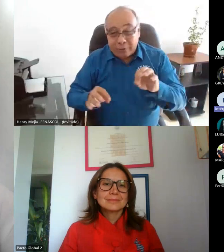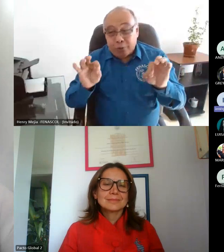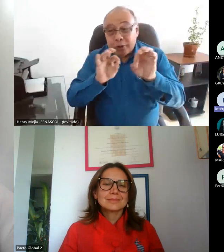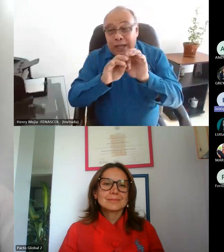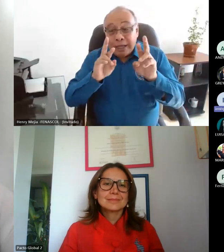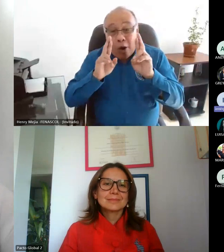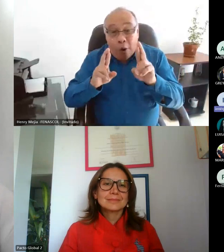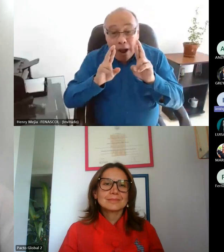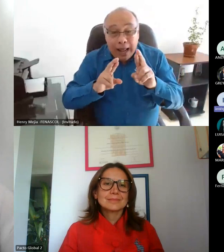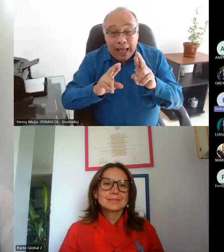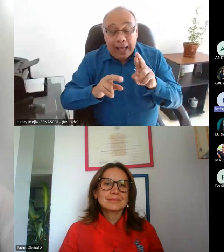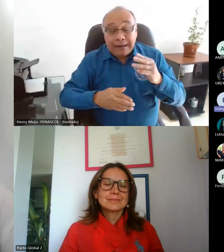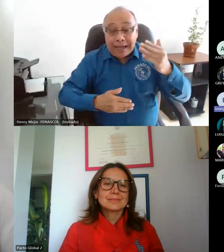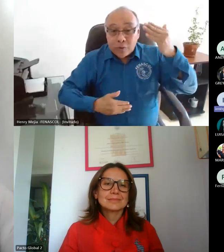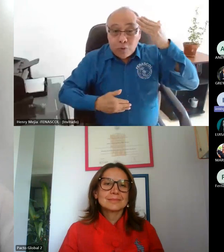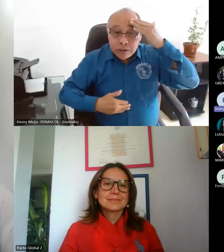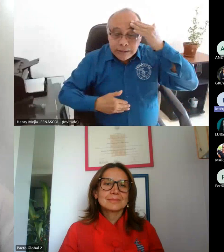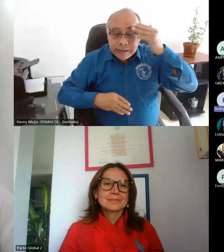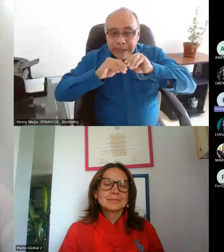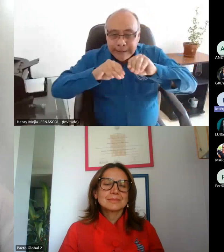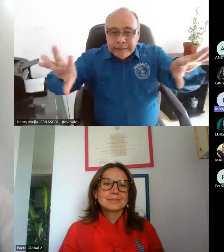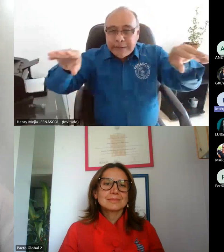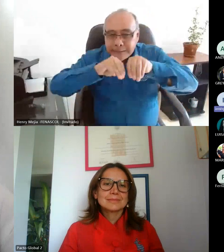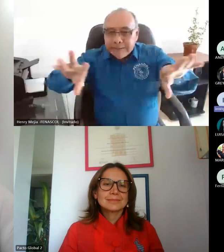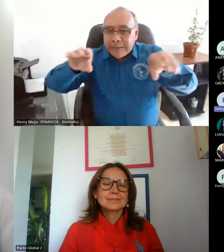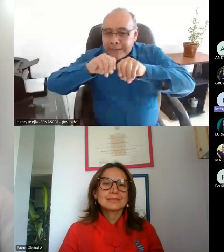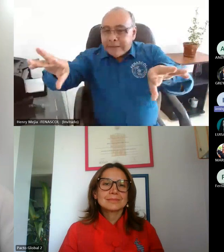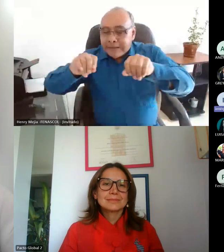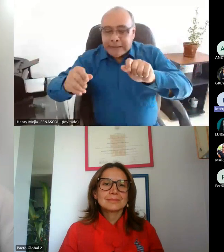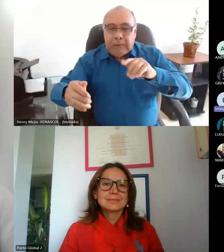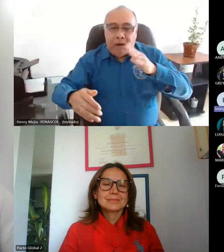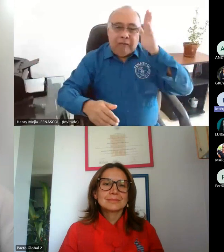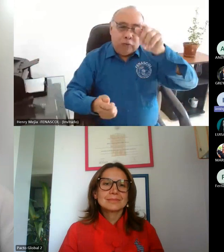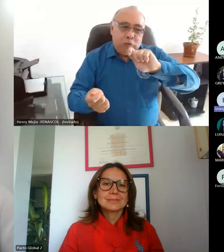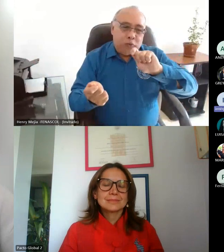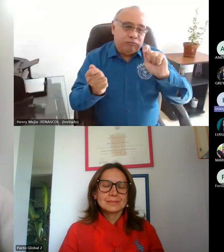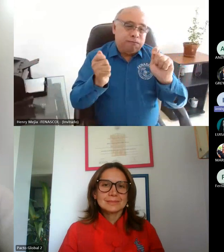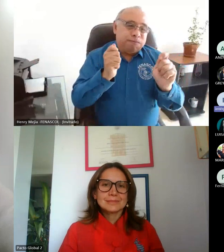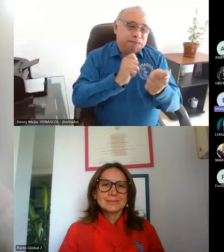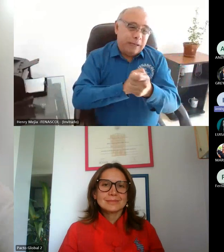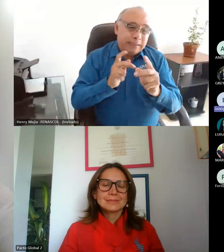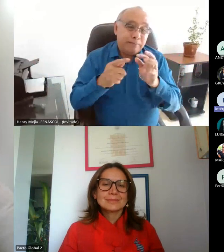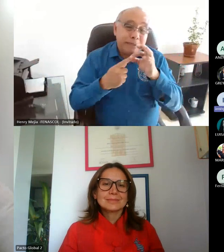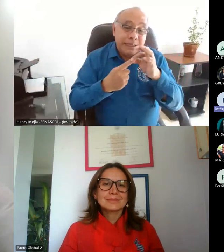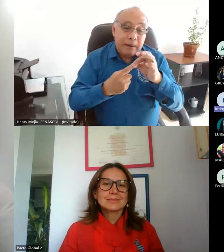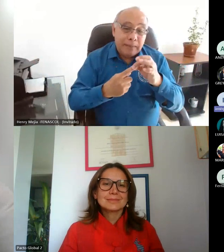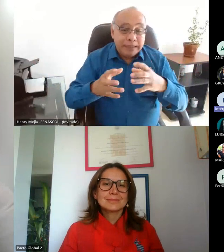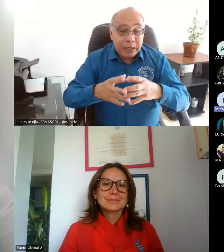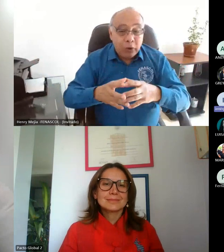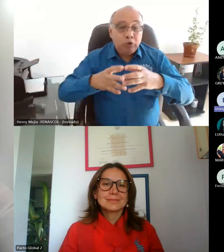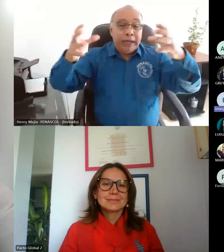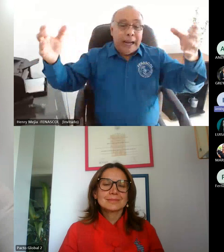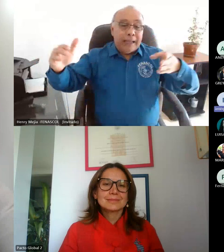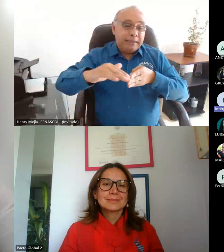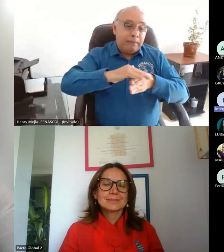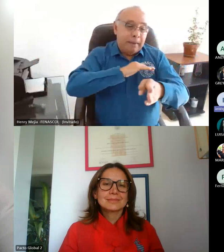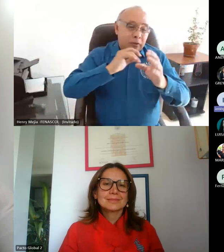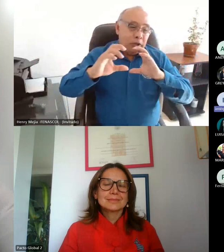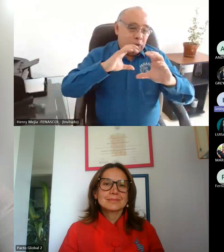con esa persona que me atiende una barrera Y por tanto aparecerá la discapacidad pero es importante difundir